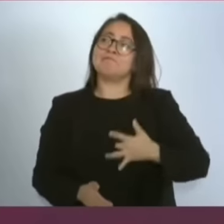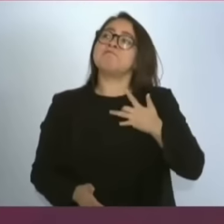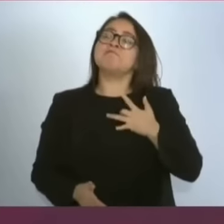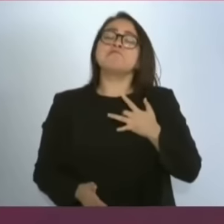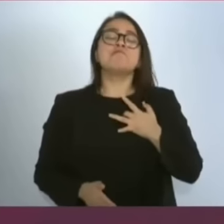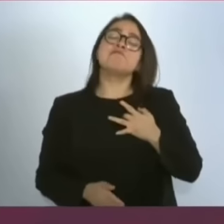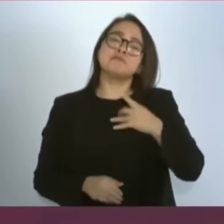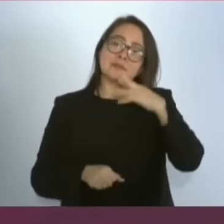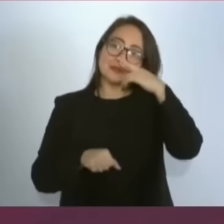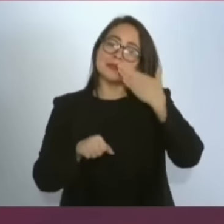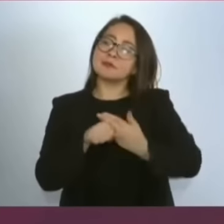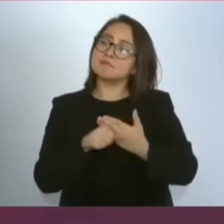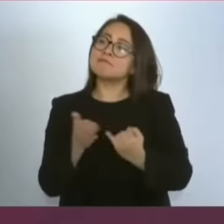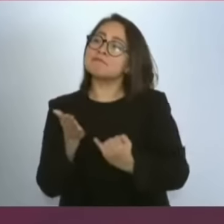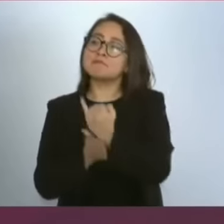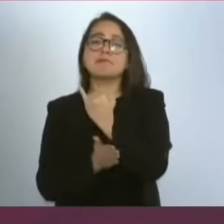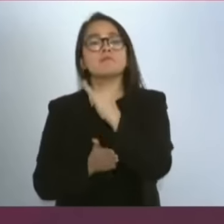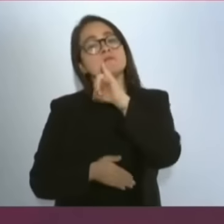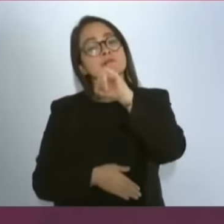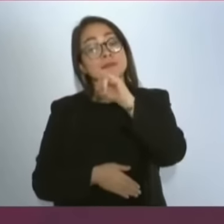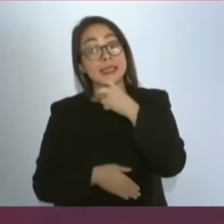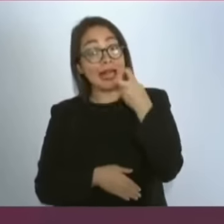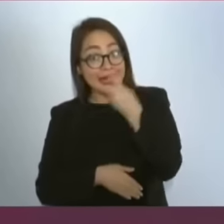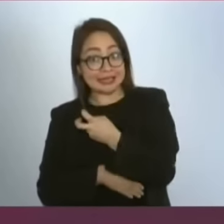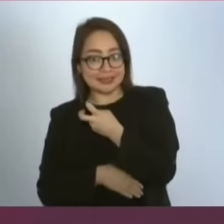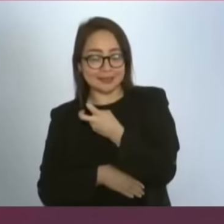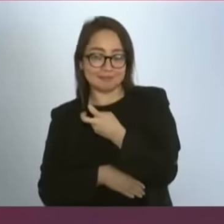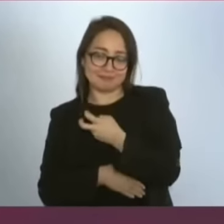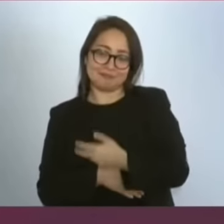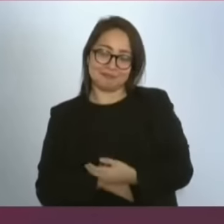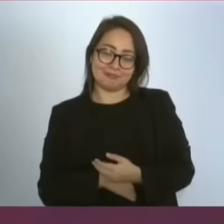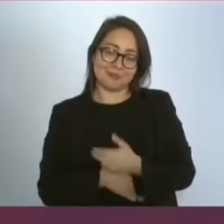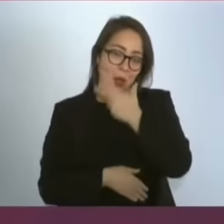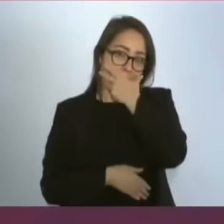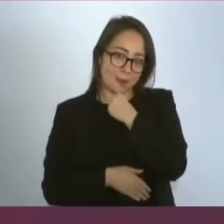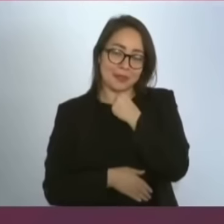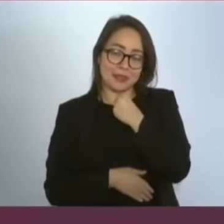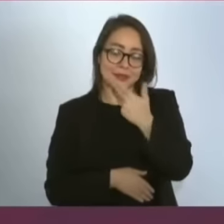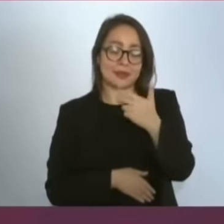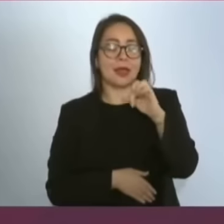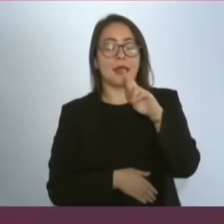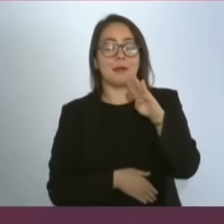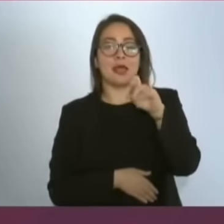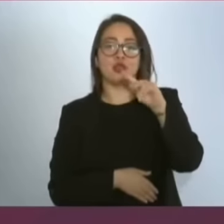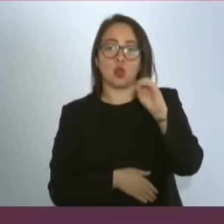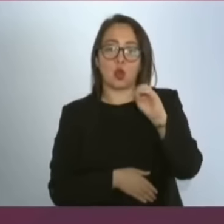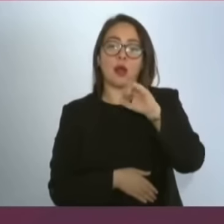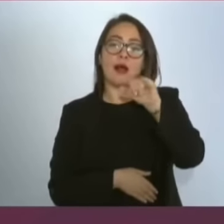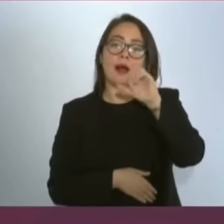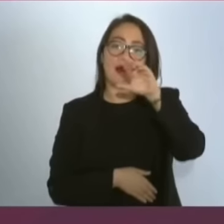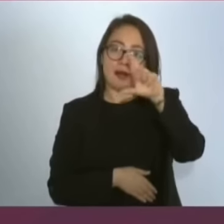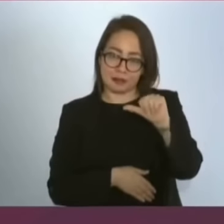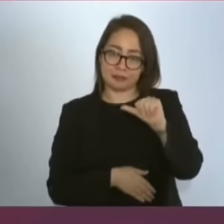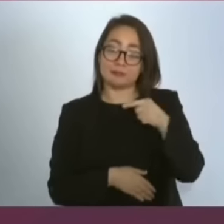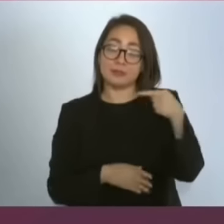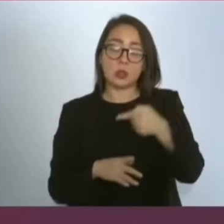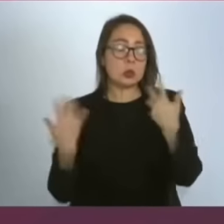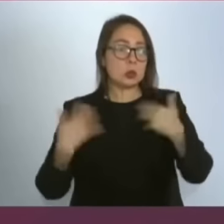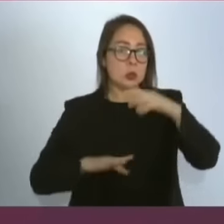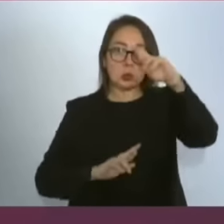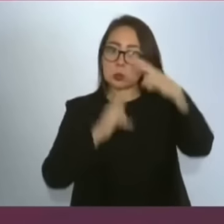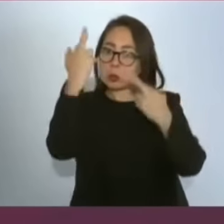esta decisión. Ese era Heriberto Jara, un gran revolucionario